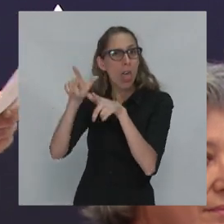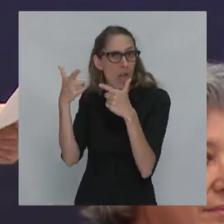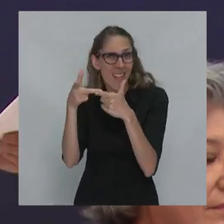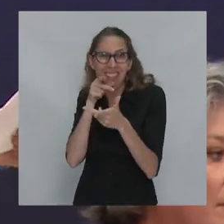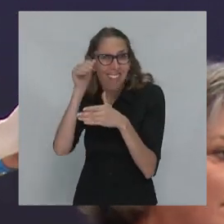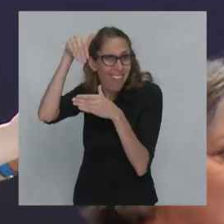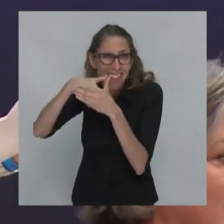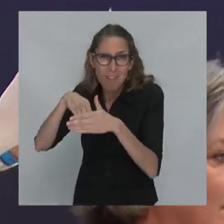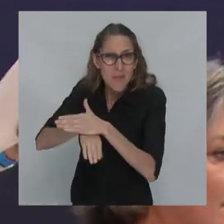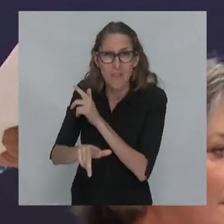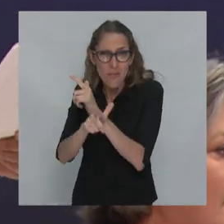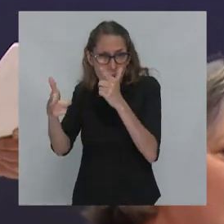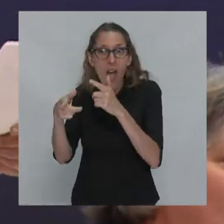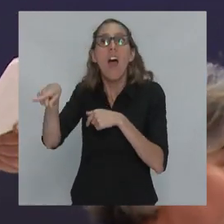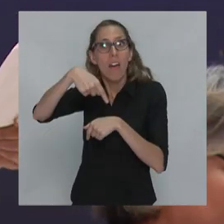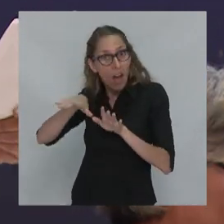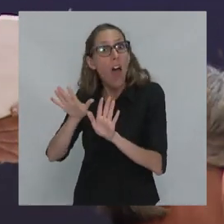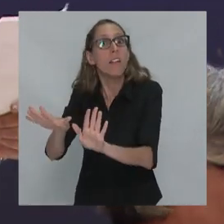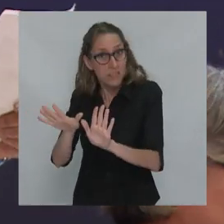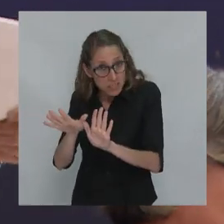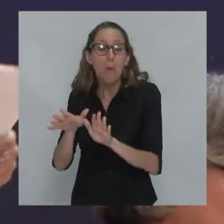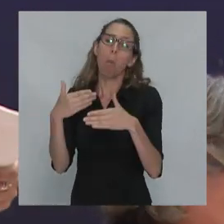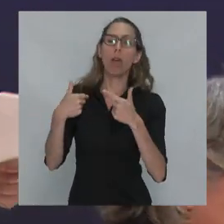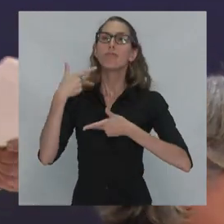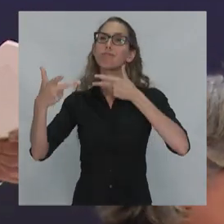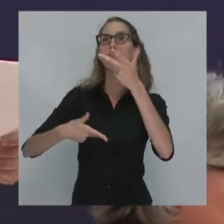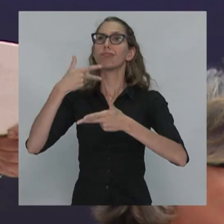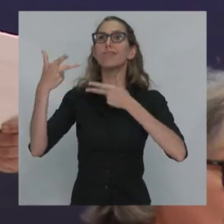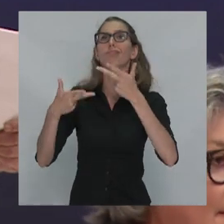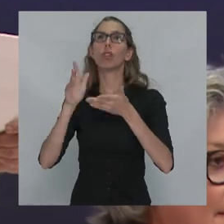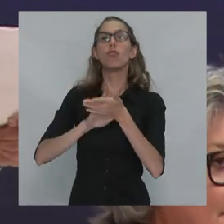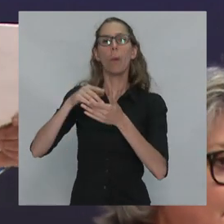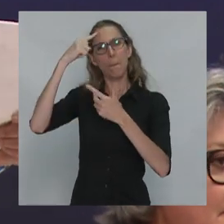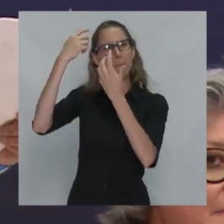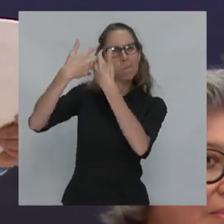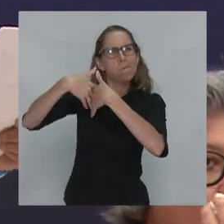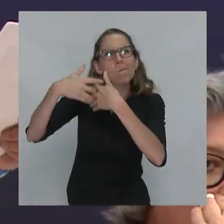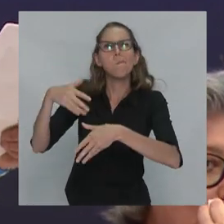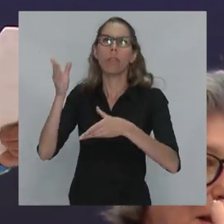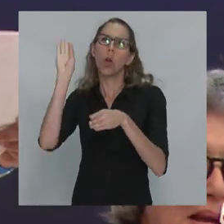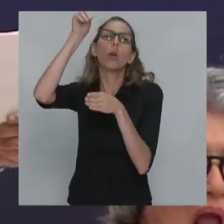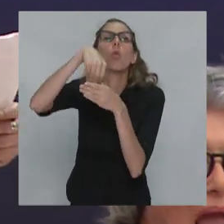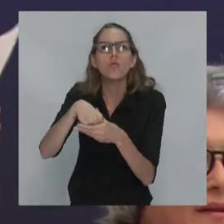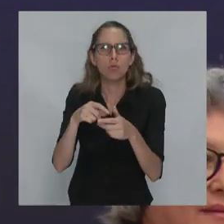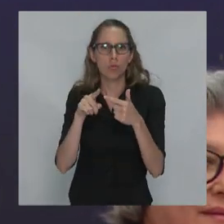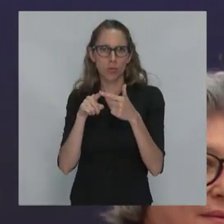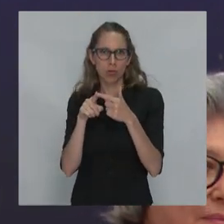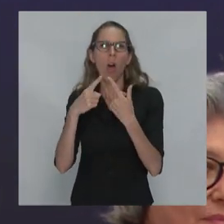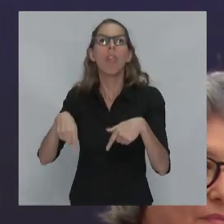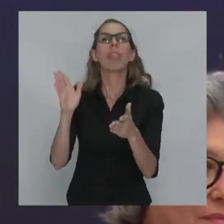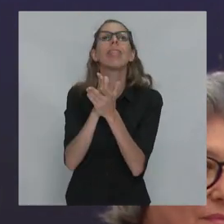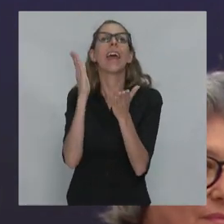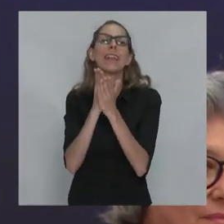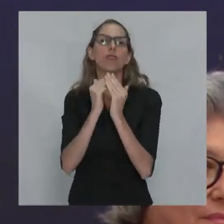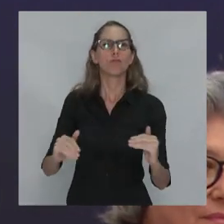les permite a ellos también hablar de pensamiento crítico, de inclusión, de reducción de brechas